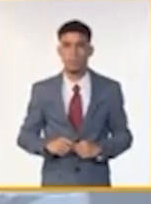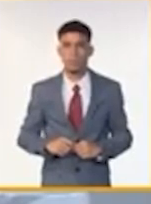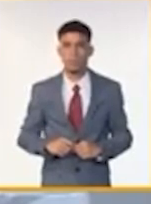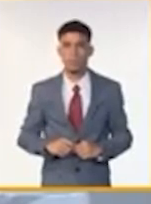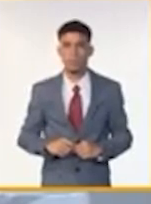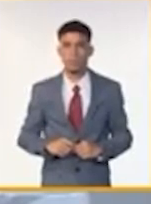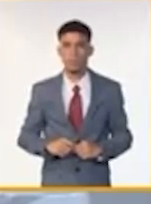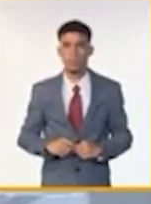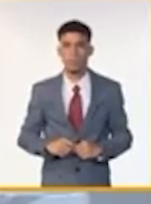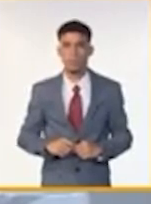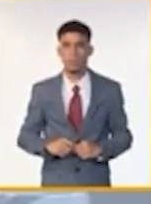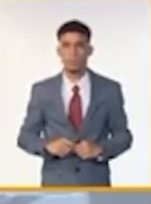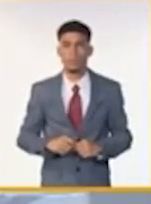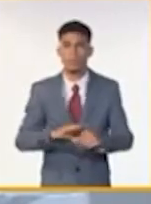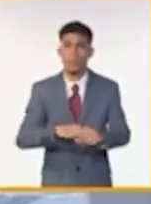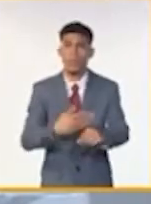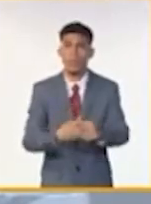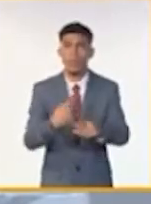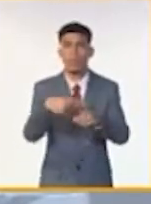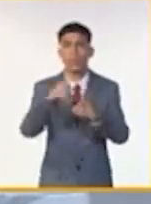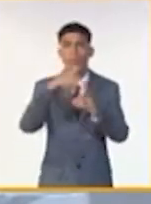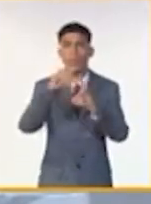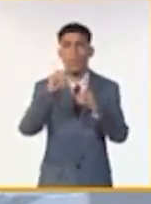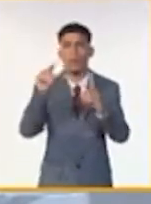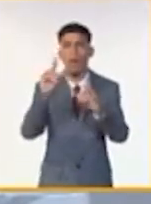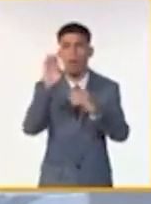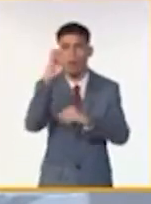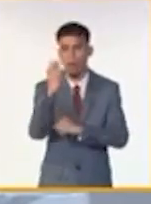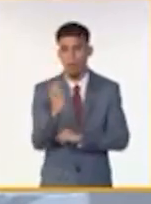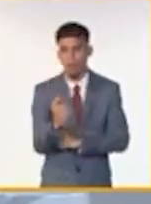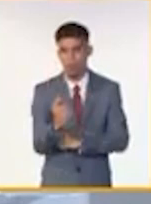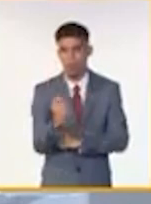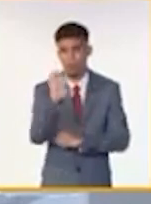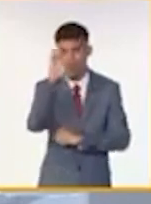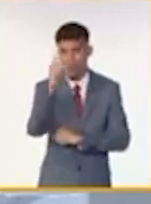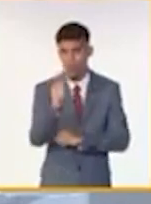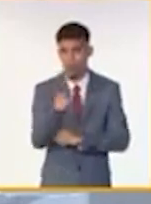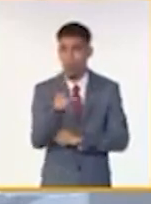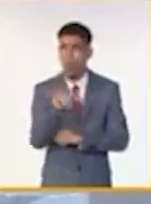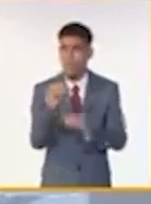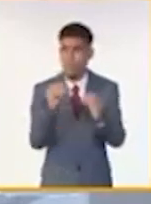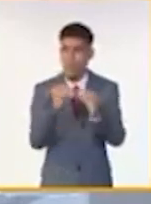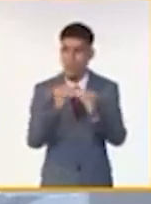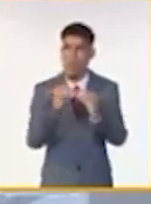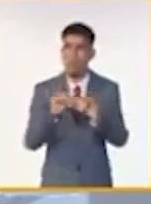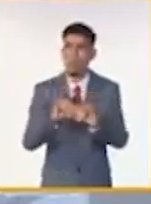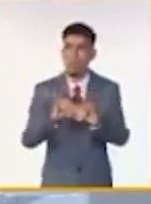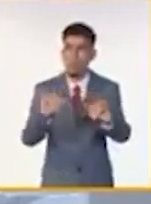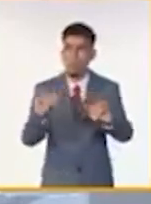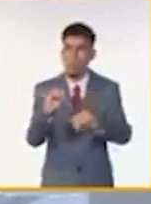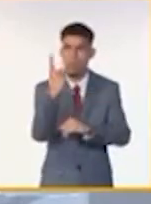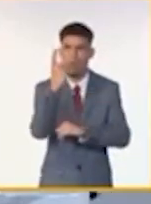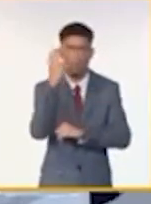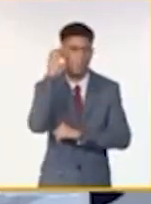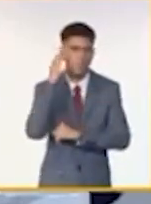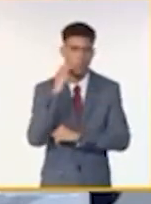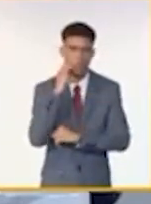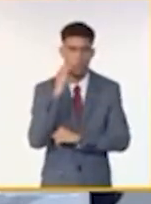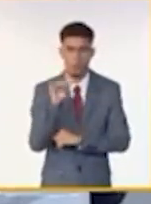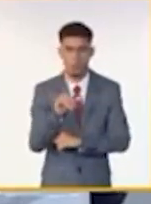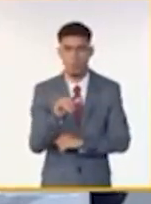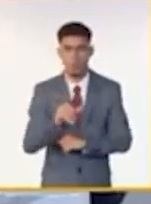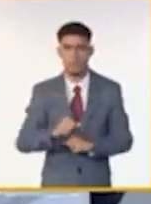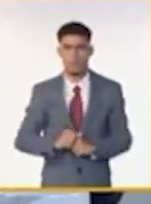eh temas económicos que también se vinculan a la información que dará el Primer Ministro una